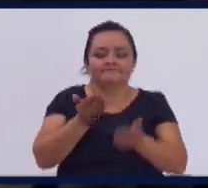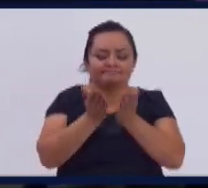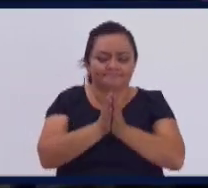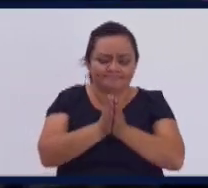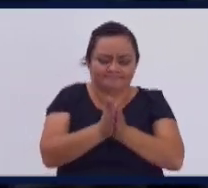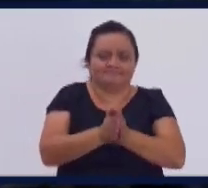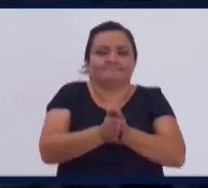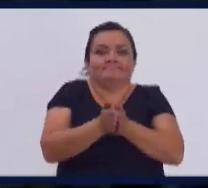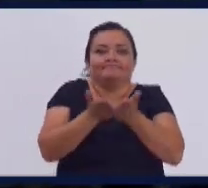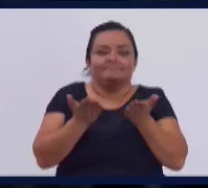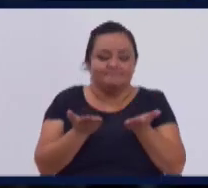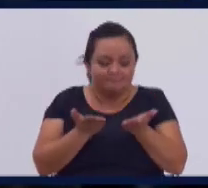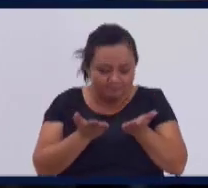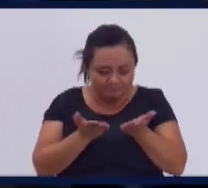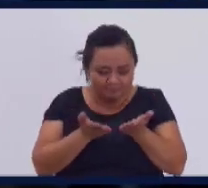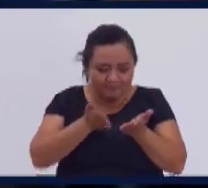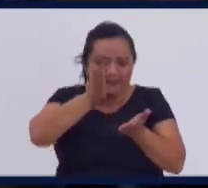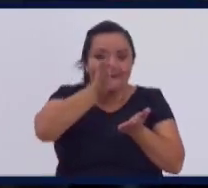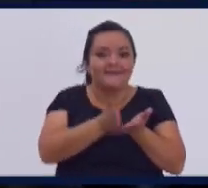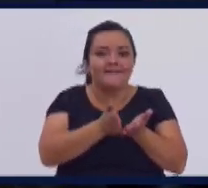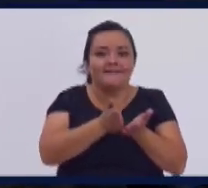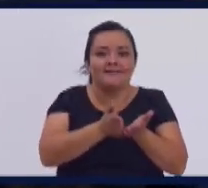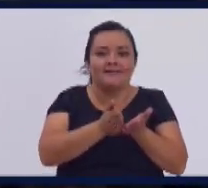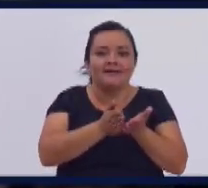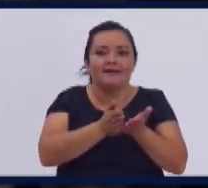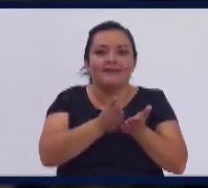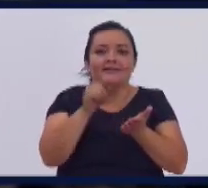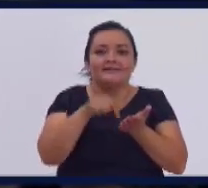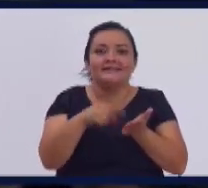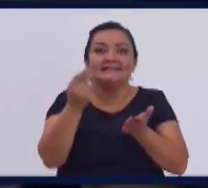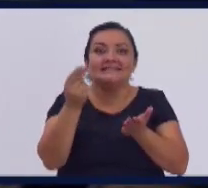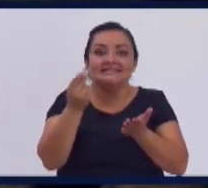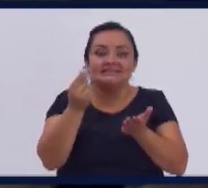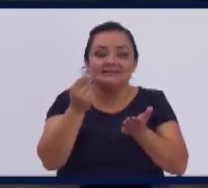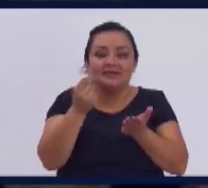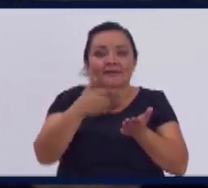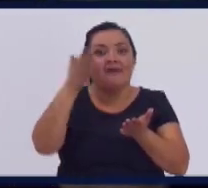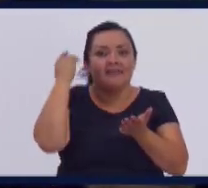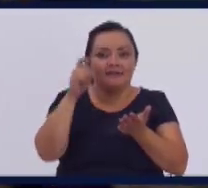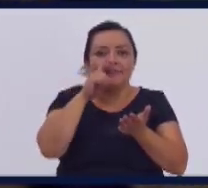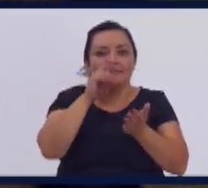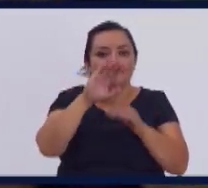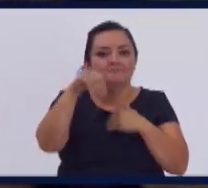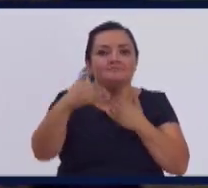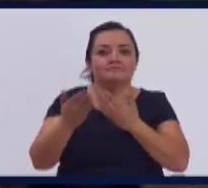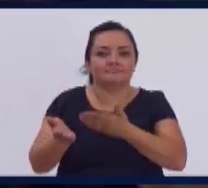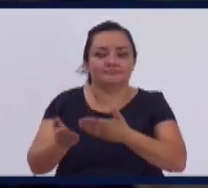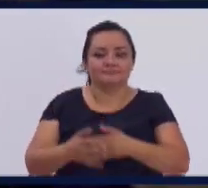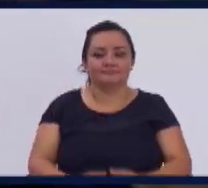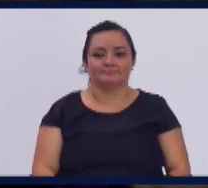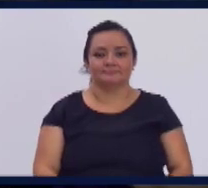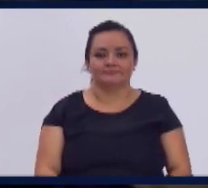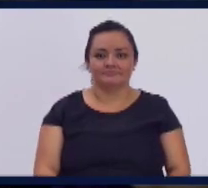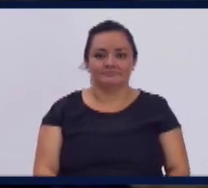que al abrir el bendito libro, en medio de la Biblia estaba la plata que el papi le había puesto para su